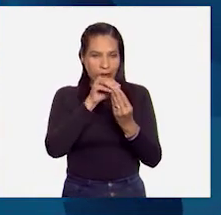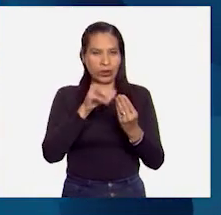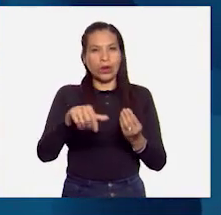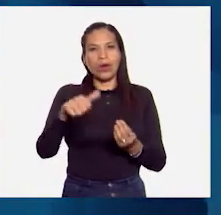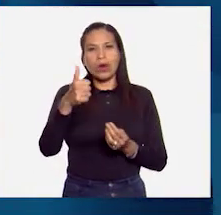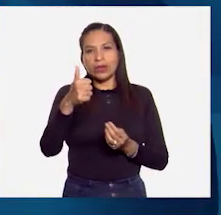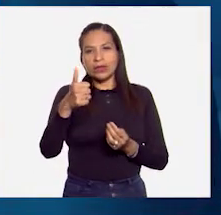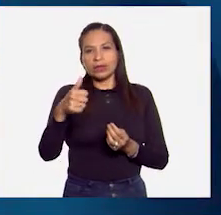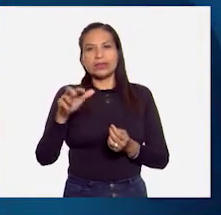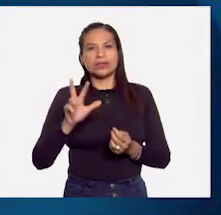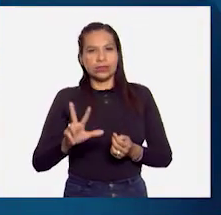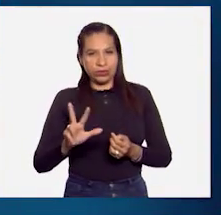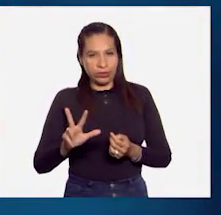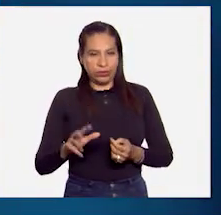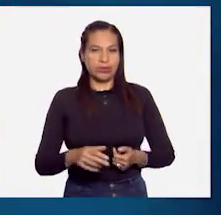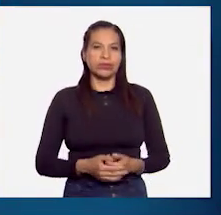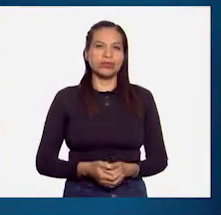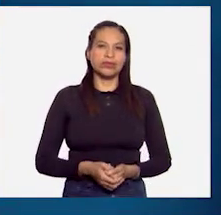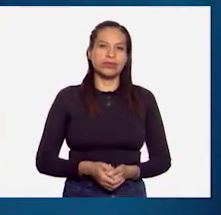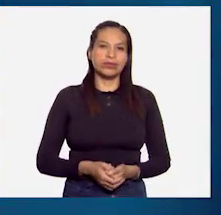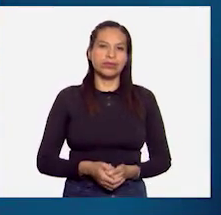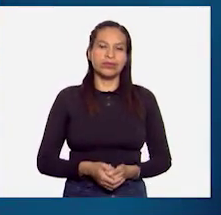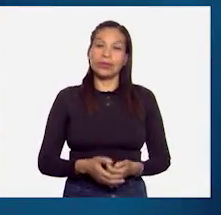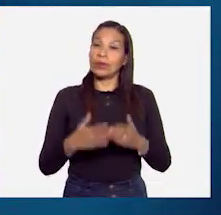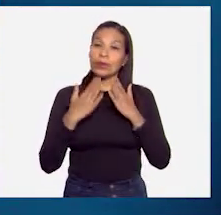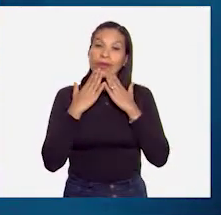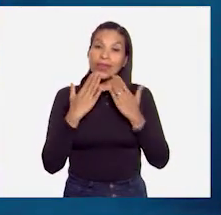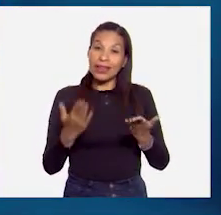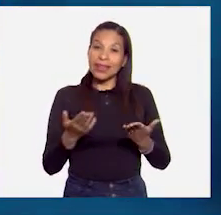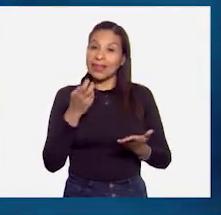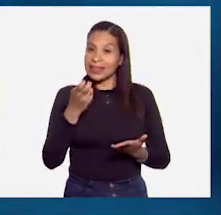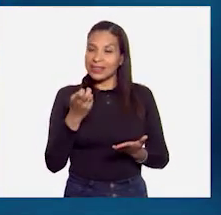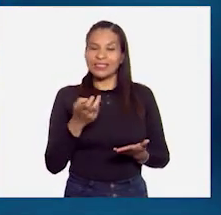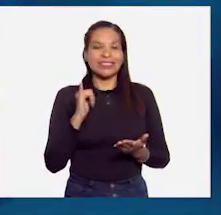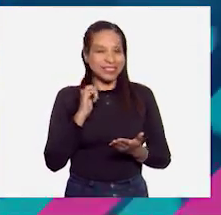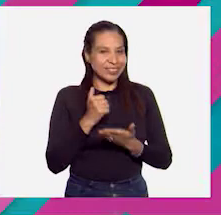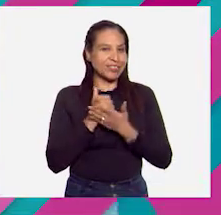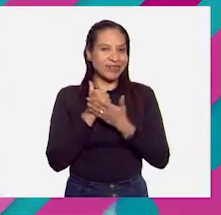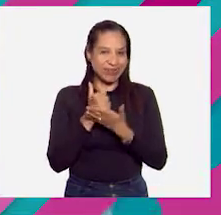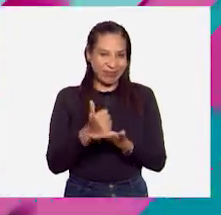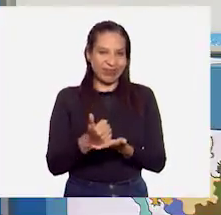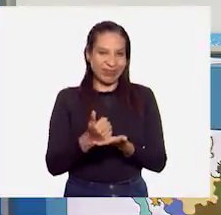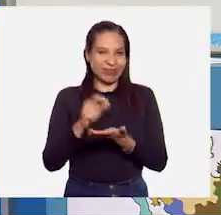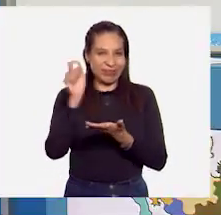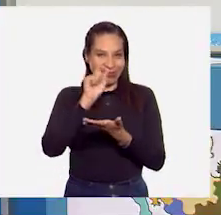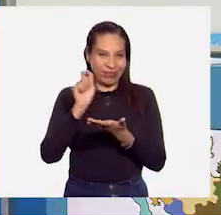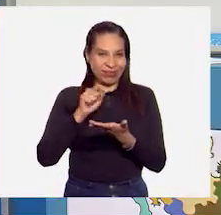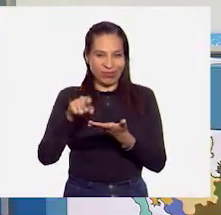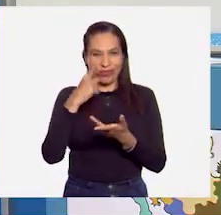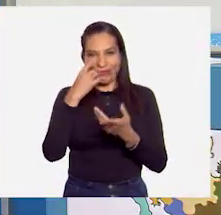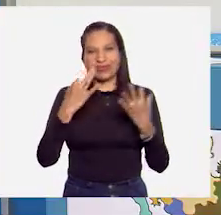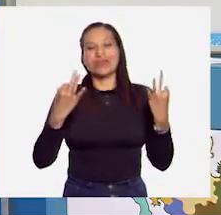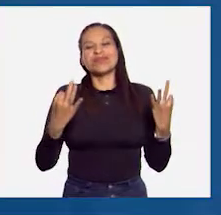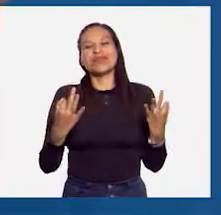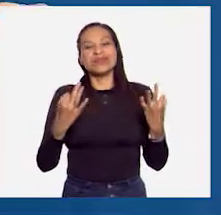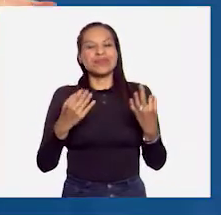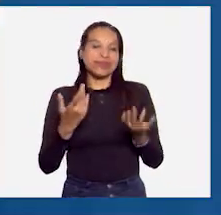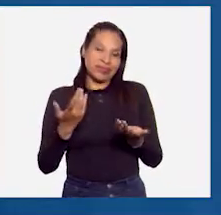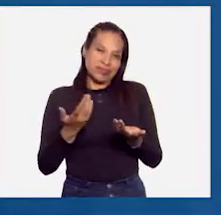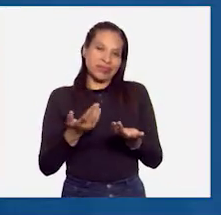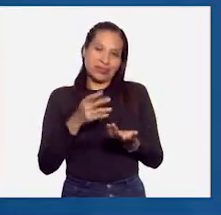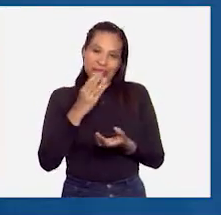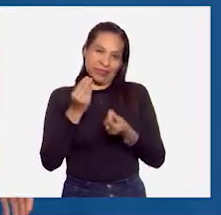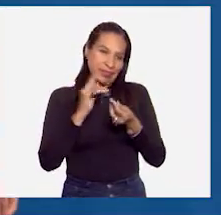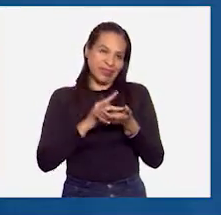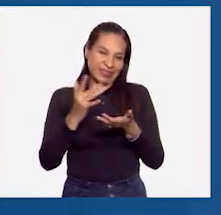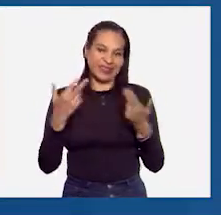11 18avos. Muy bien, Jenny. Sí nos ayudó colorear mandalas. Bueno,